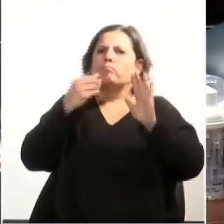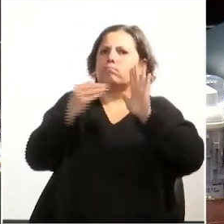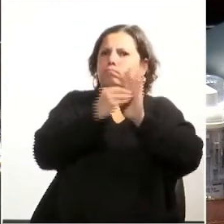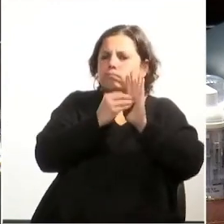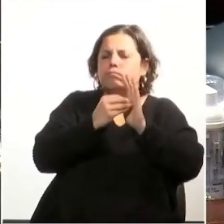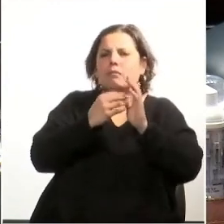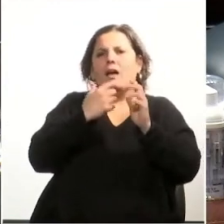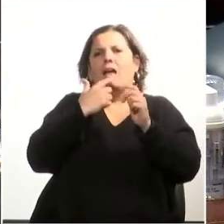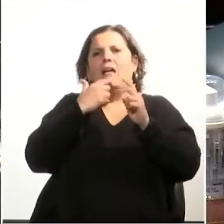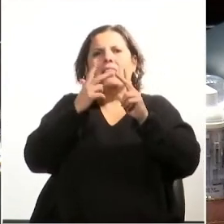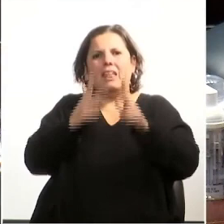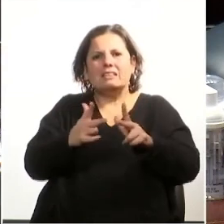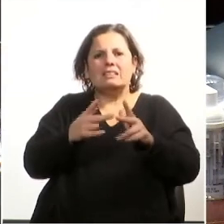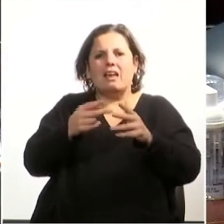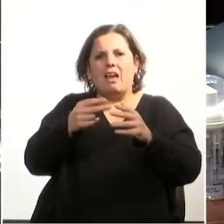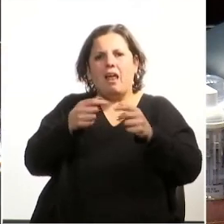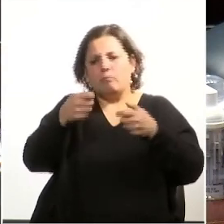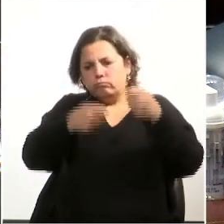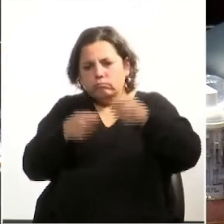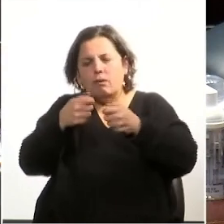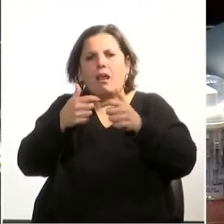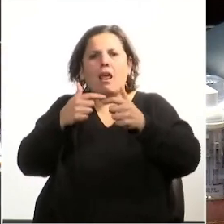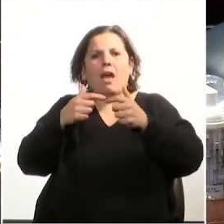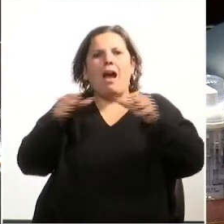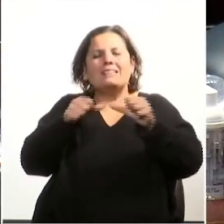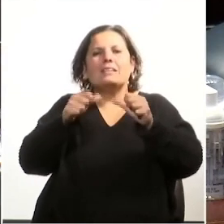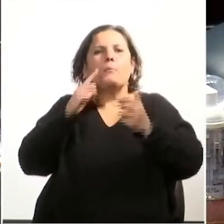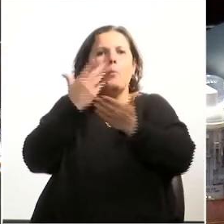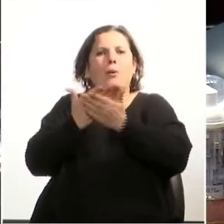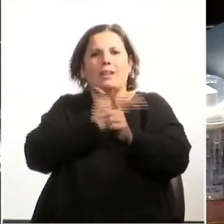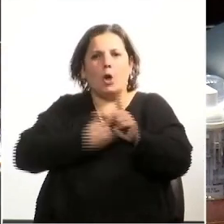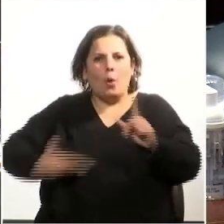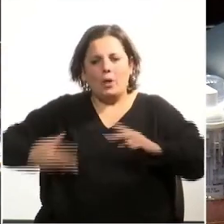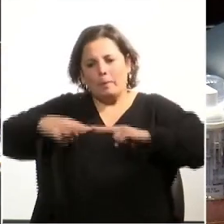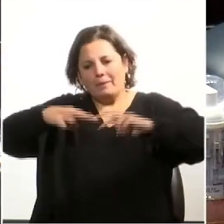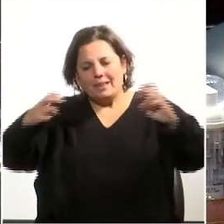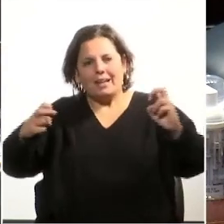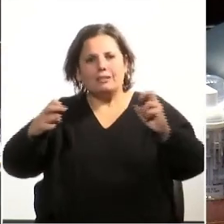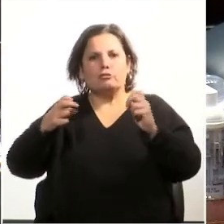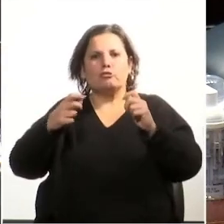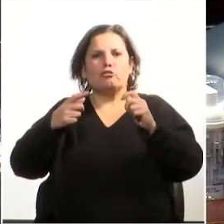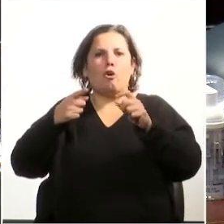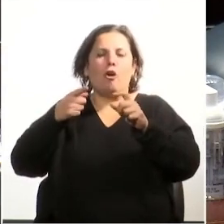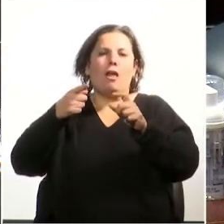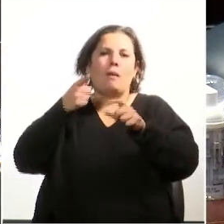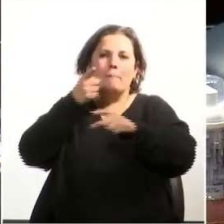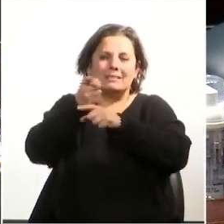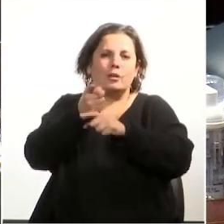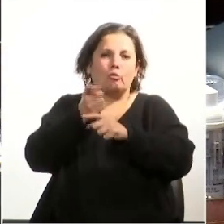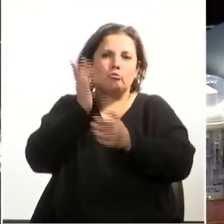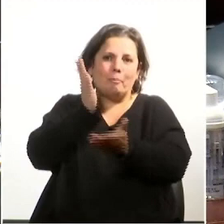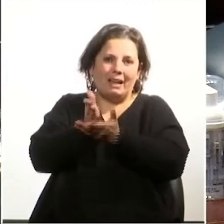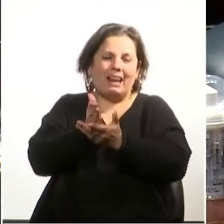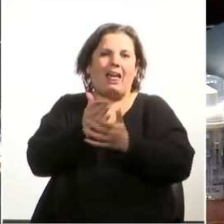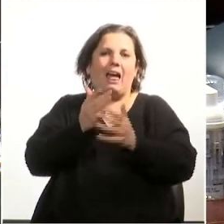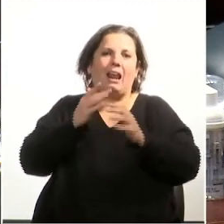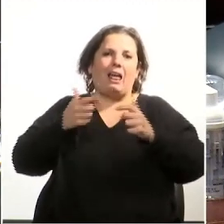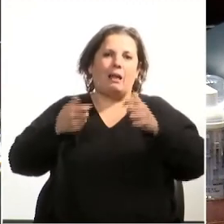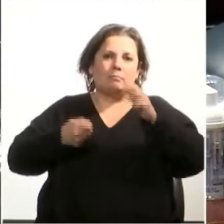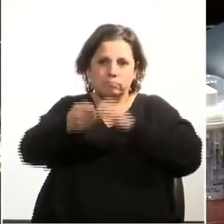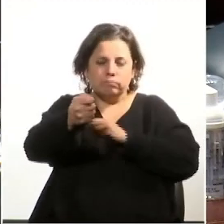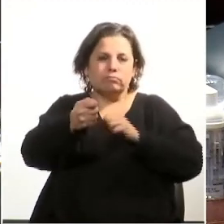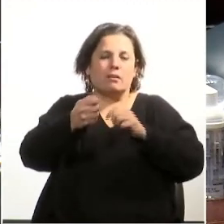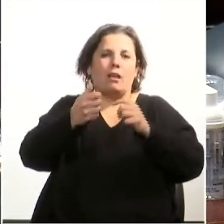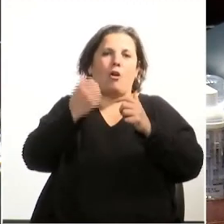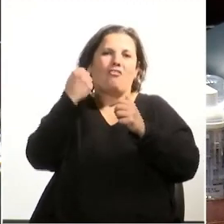estableció que fijar, diseñar y ejecutar la política pública de investigación y persecución penal de crímenes,